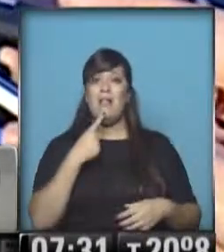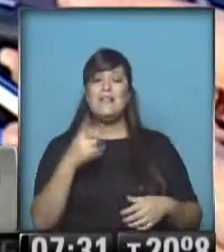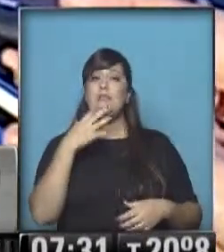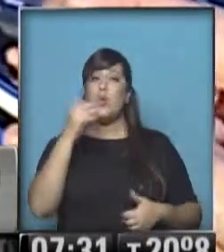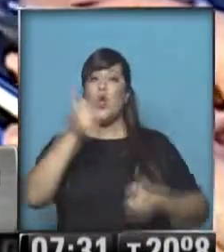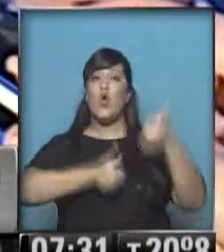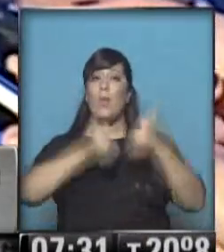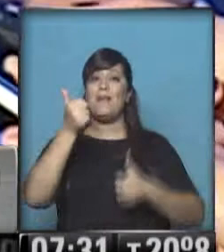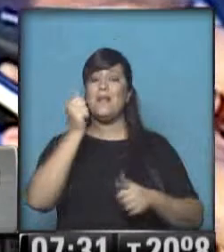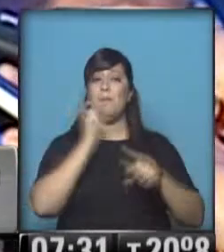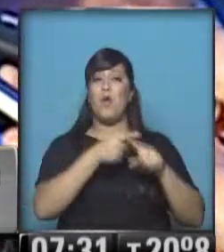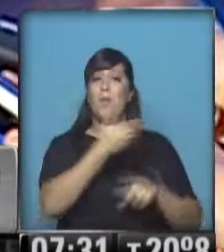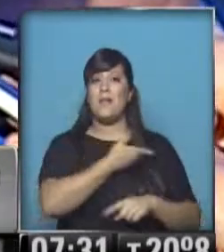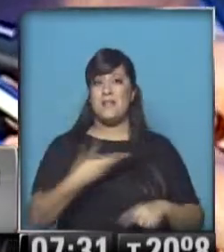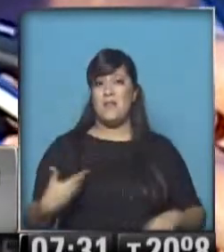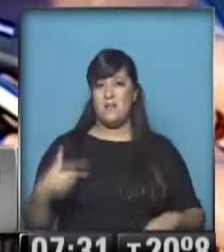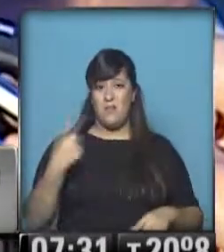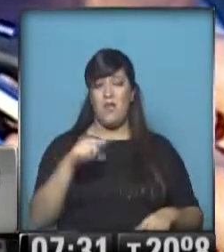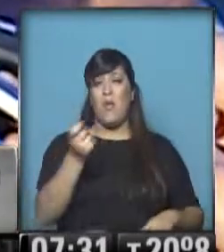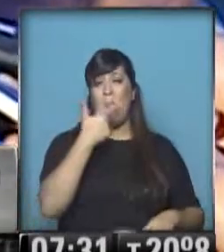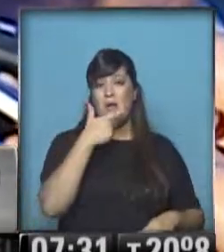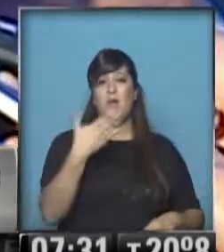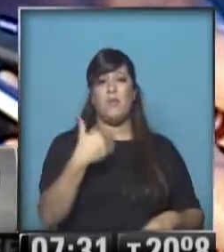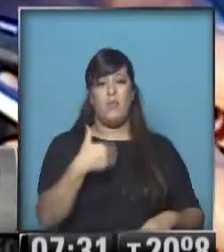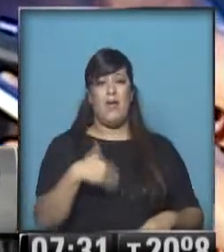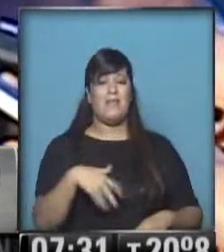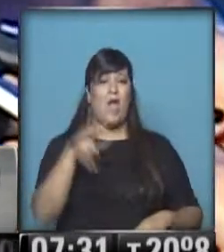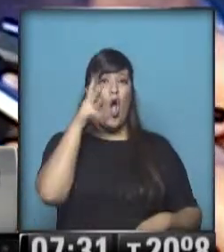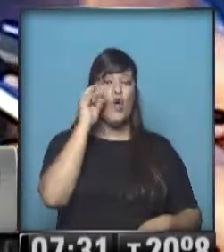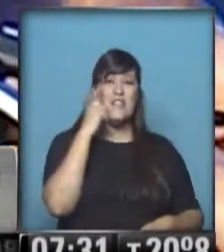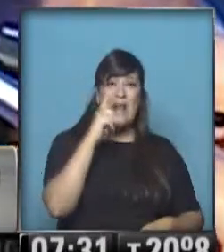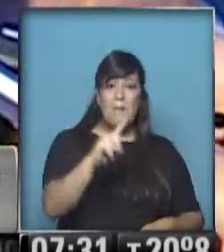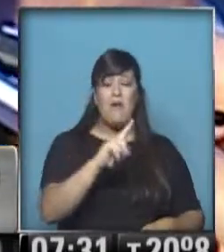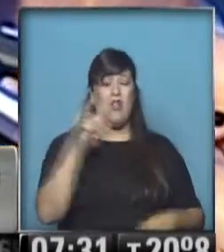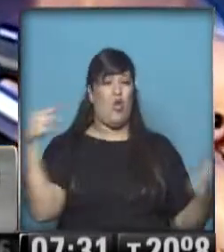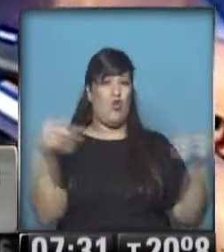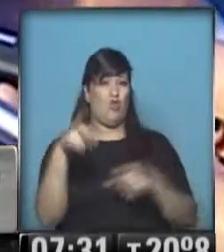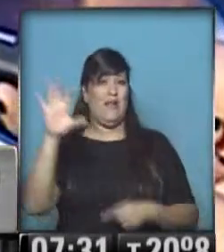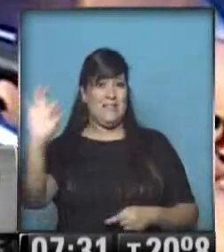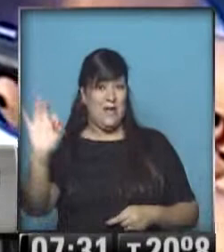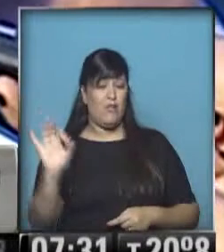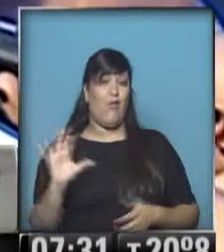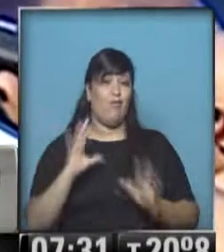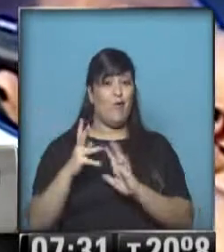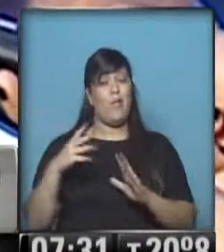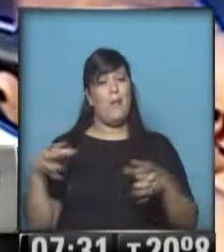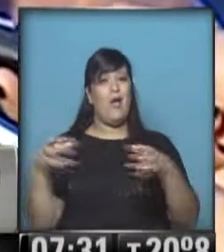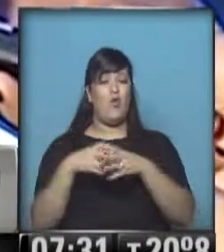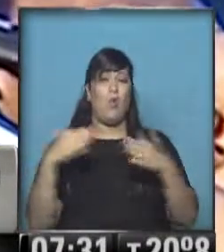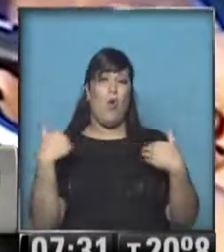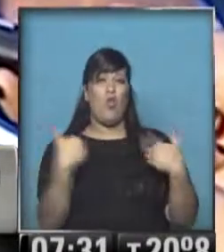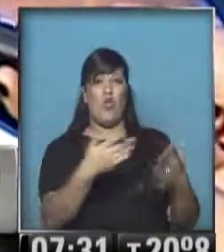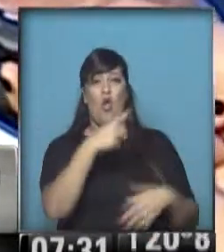por la presidencia y Macri le puede ganar 80.000-0. En la realidad le entregó el partido graciosamente a los